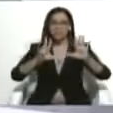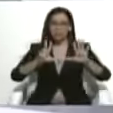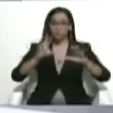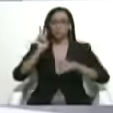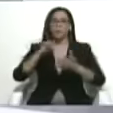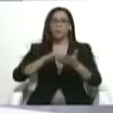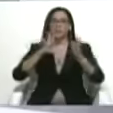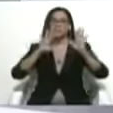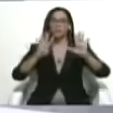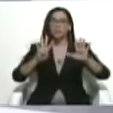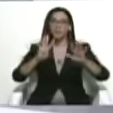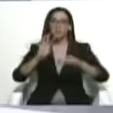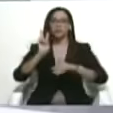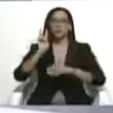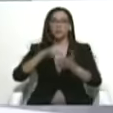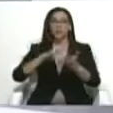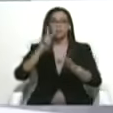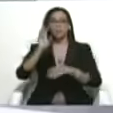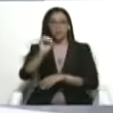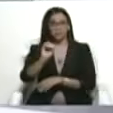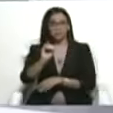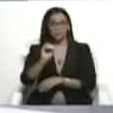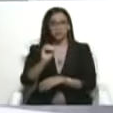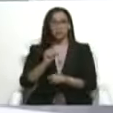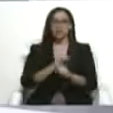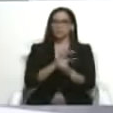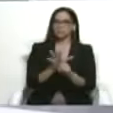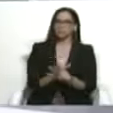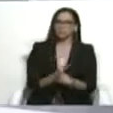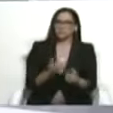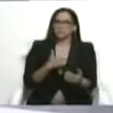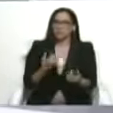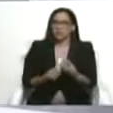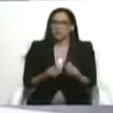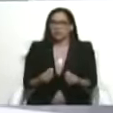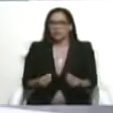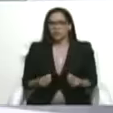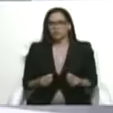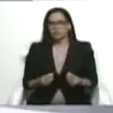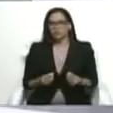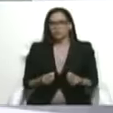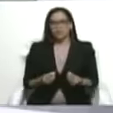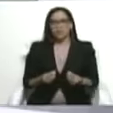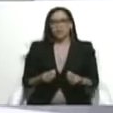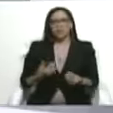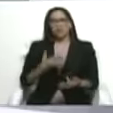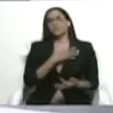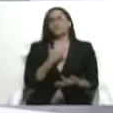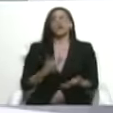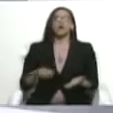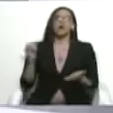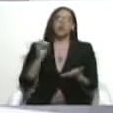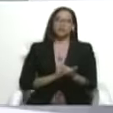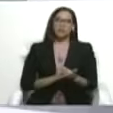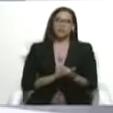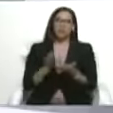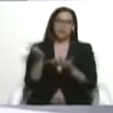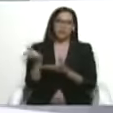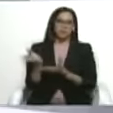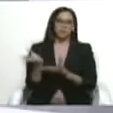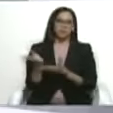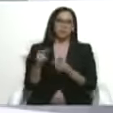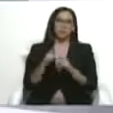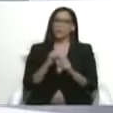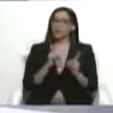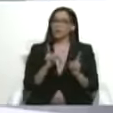2019, 2020, imagínate, en plena pandemia se dio la operación Gedeón. Intentar nuevamente eso, pero